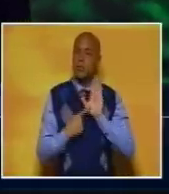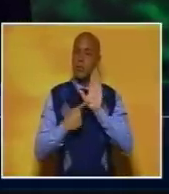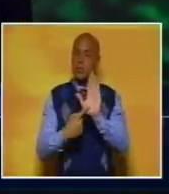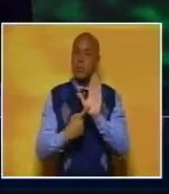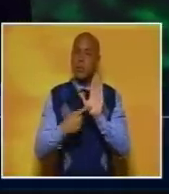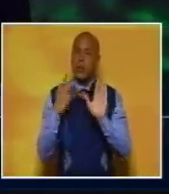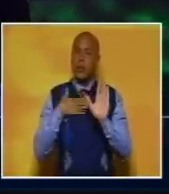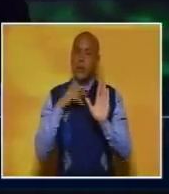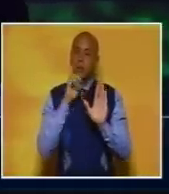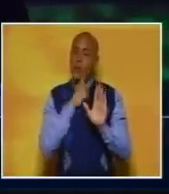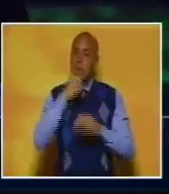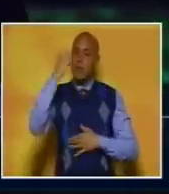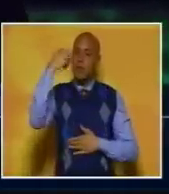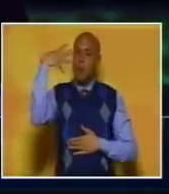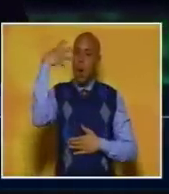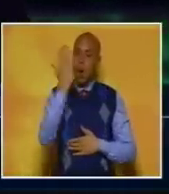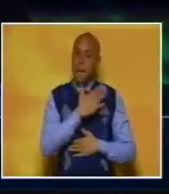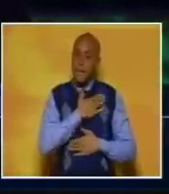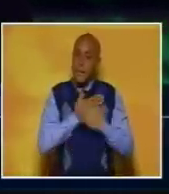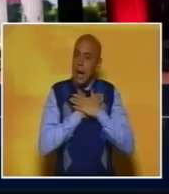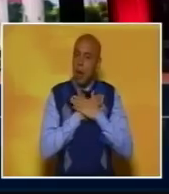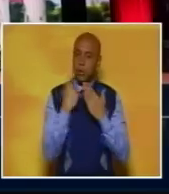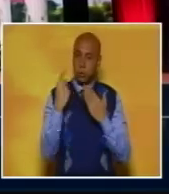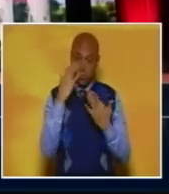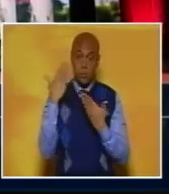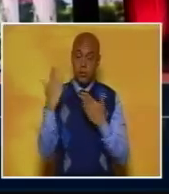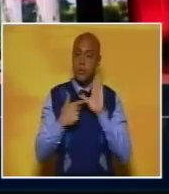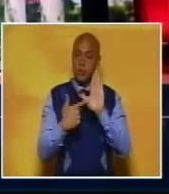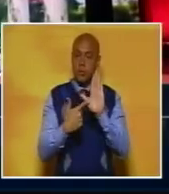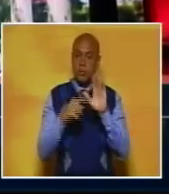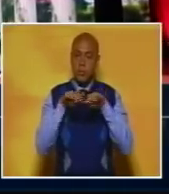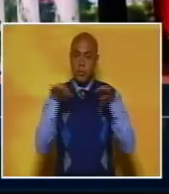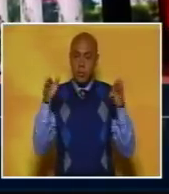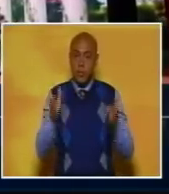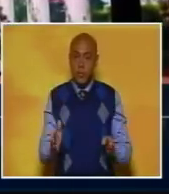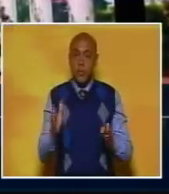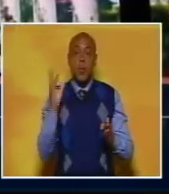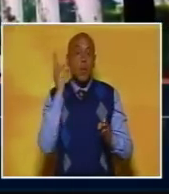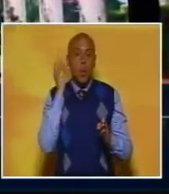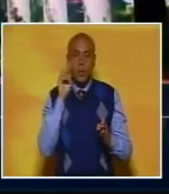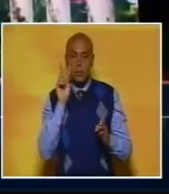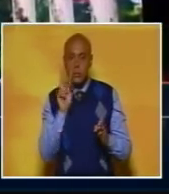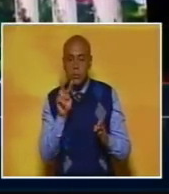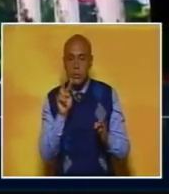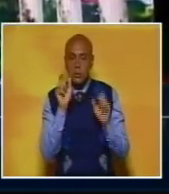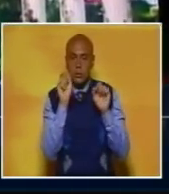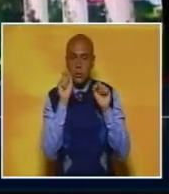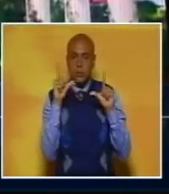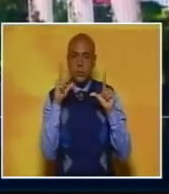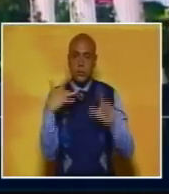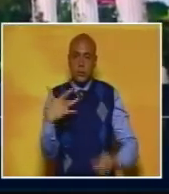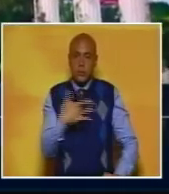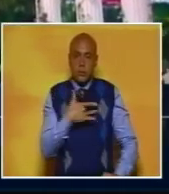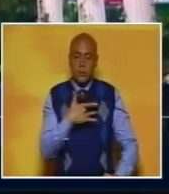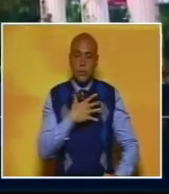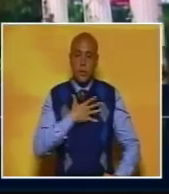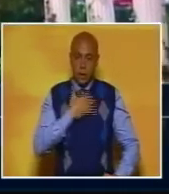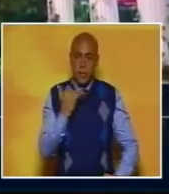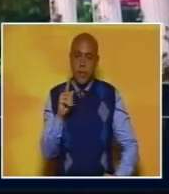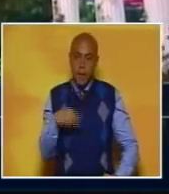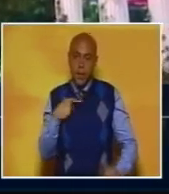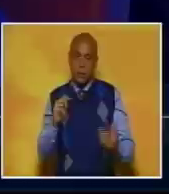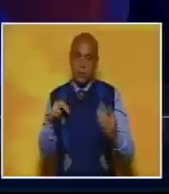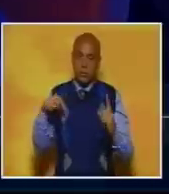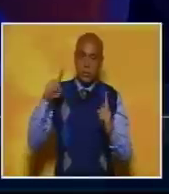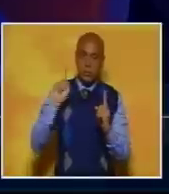tema O Sole Mío y su interpretación impresionó a la conocida soprano Ainhoa Arteta, tanto que subió al escenario